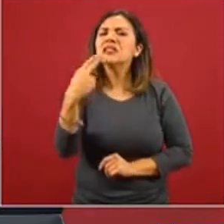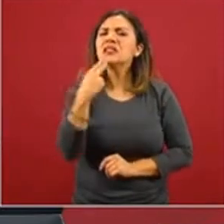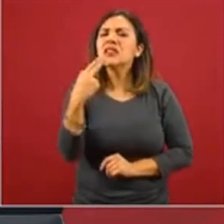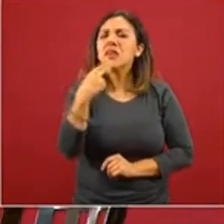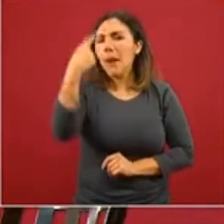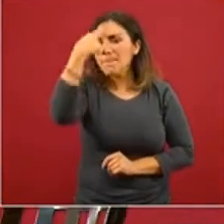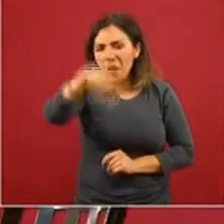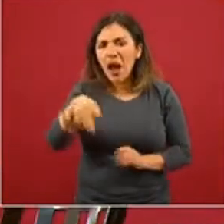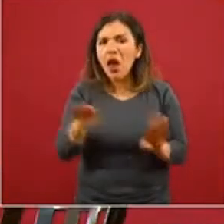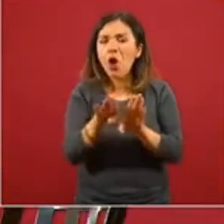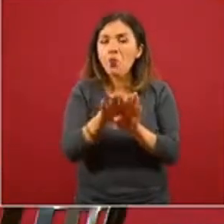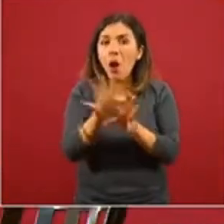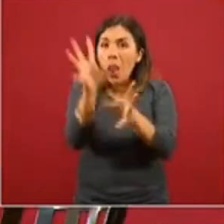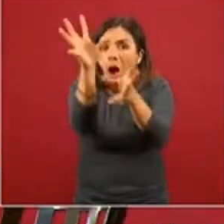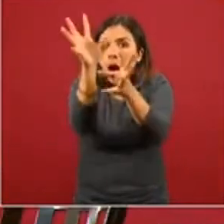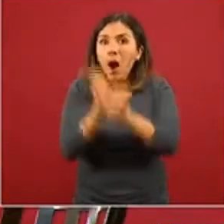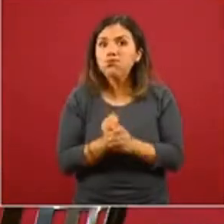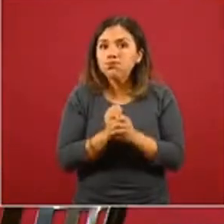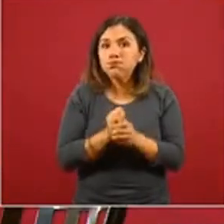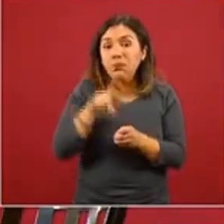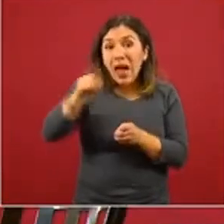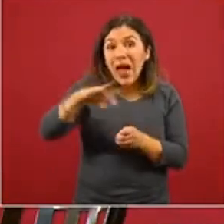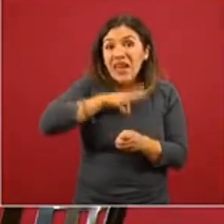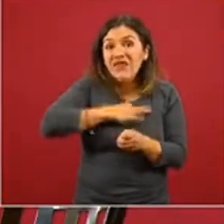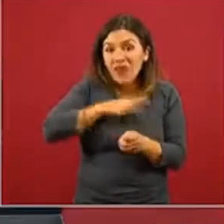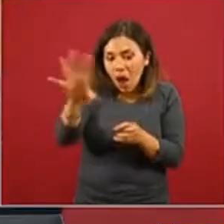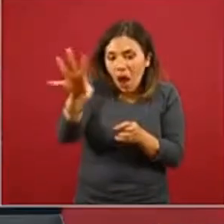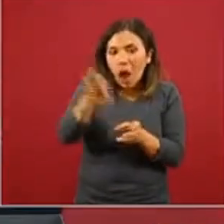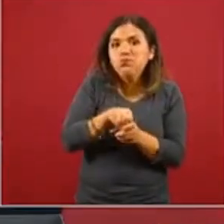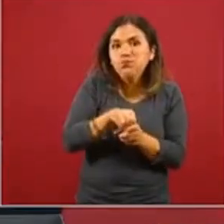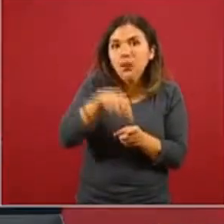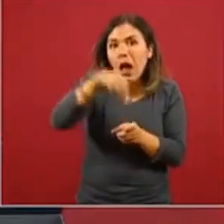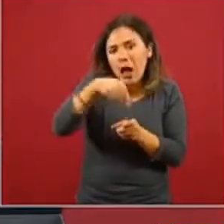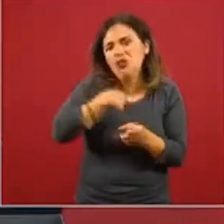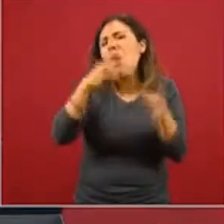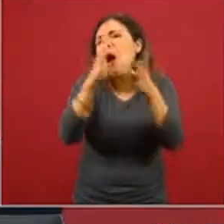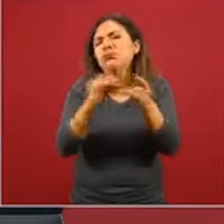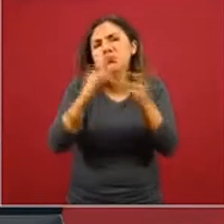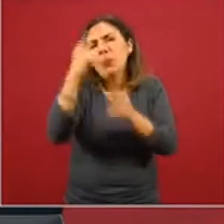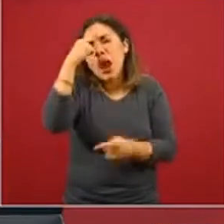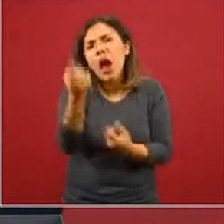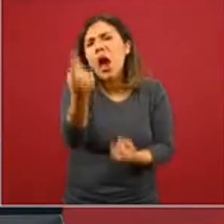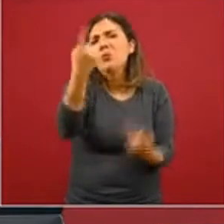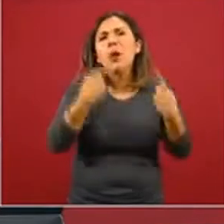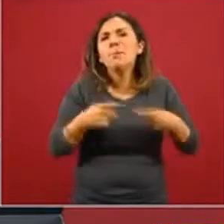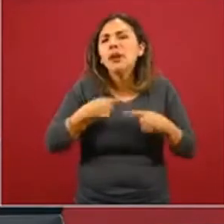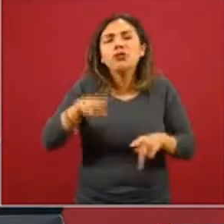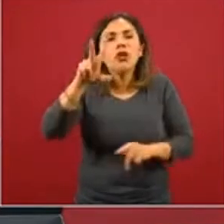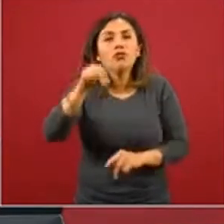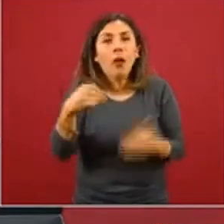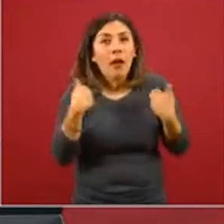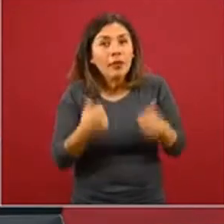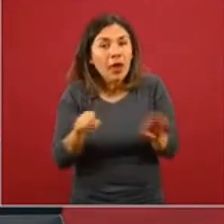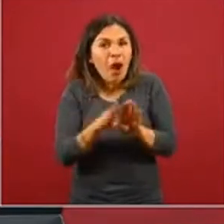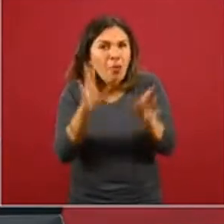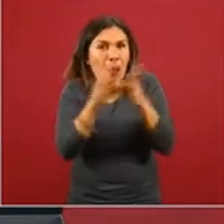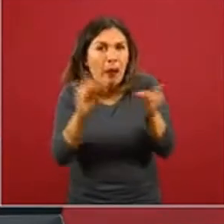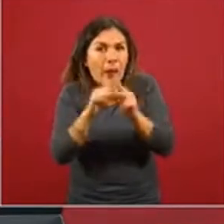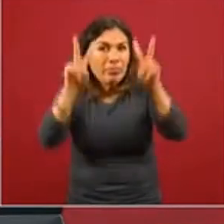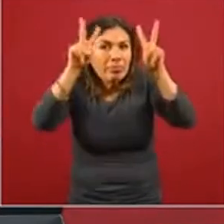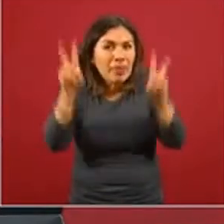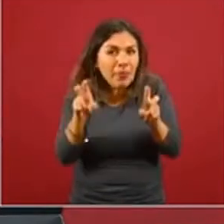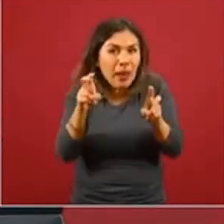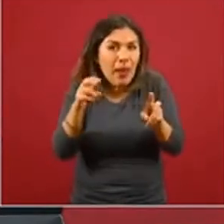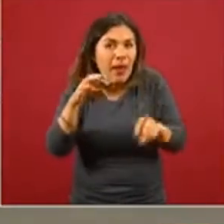es neutralizar a los agentes infecciosos. Esto lo comento para cualquier persona que no esté directamente familiarizada con el